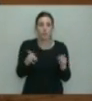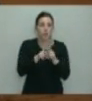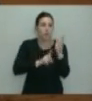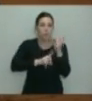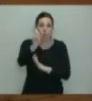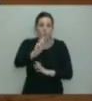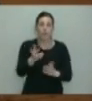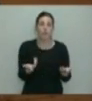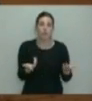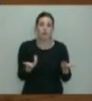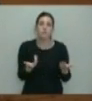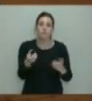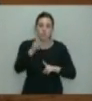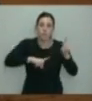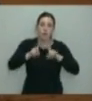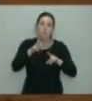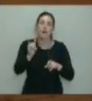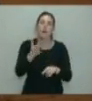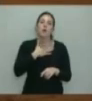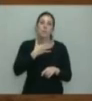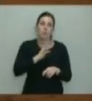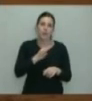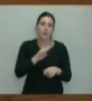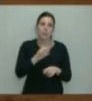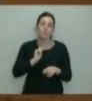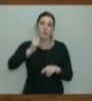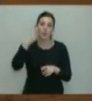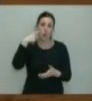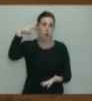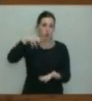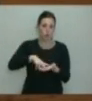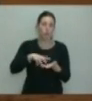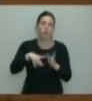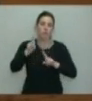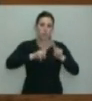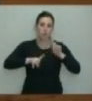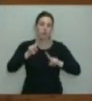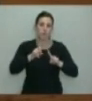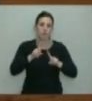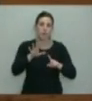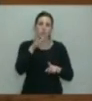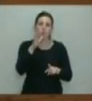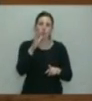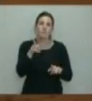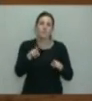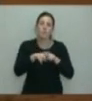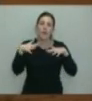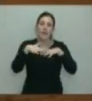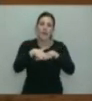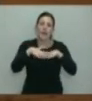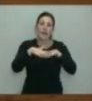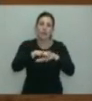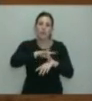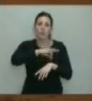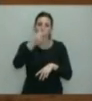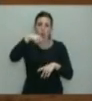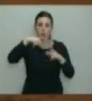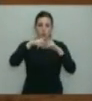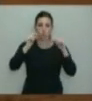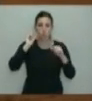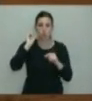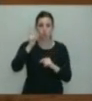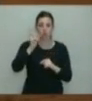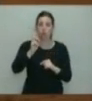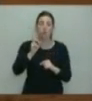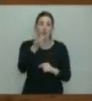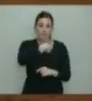tenemos un problema, y quizás sería bueno reconocerlo, tenemos un problema de una doble red, no solo en Asturias, en el conjunto del